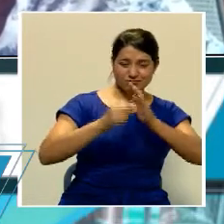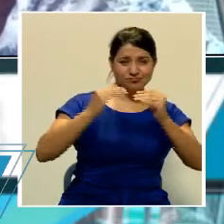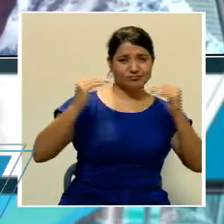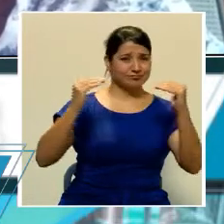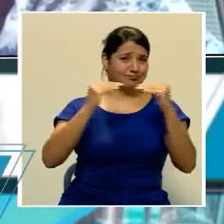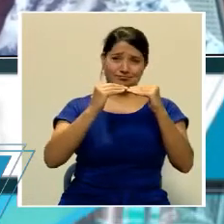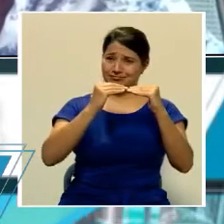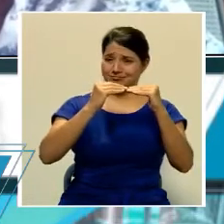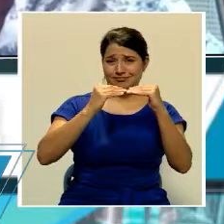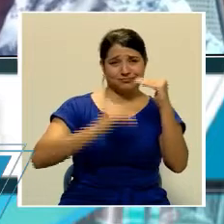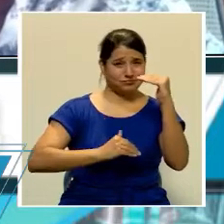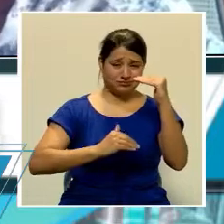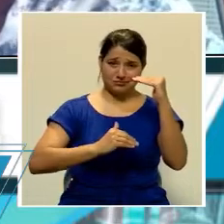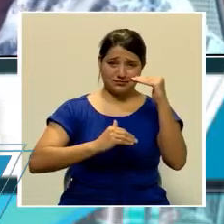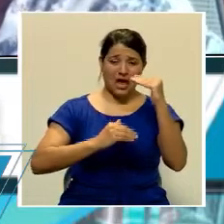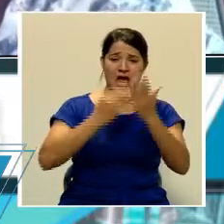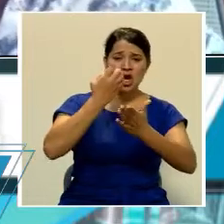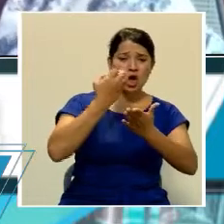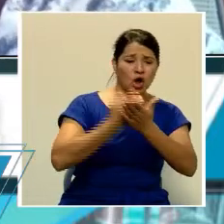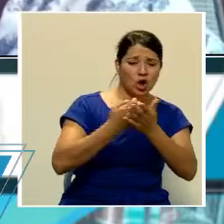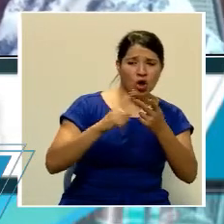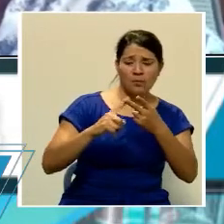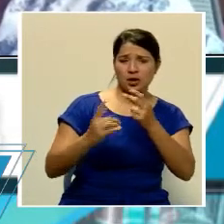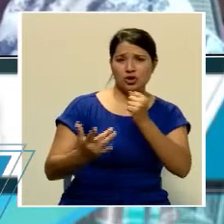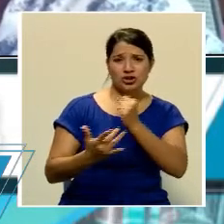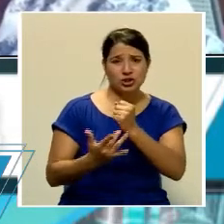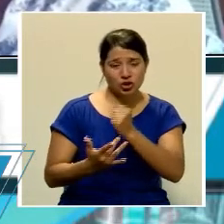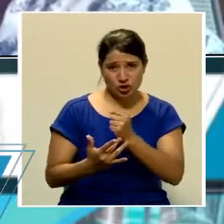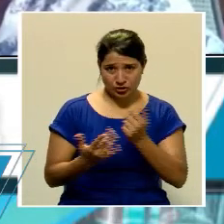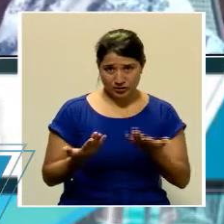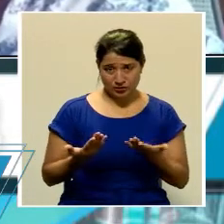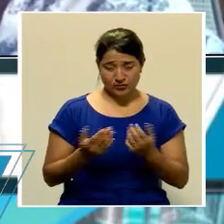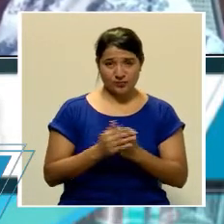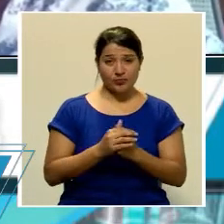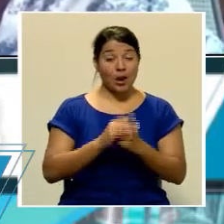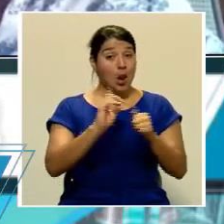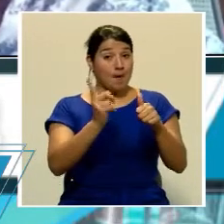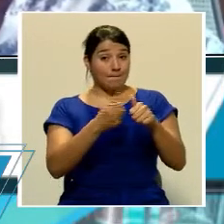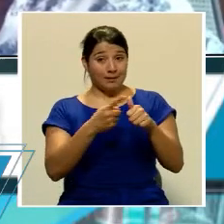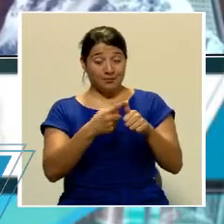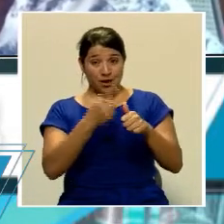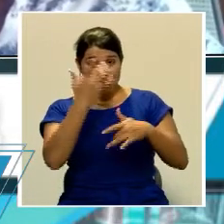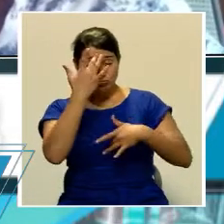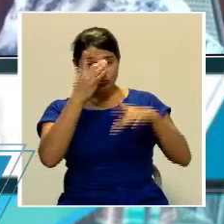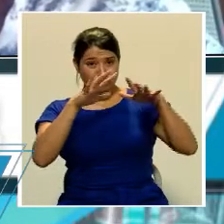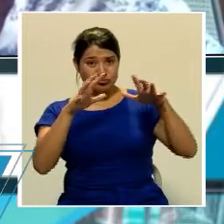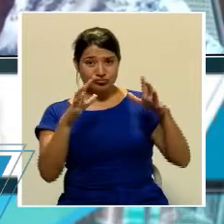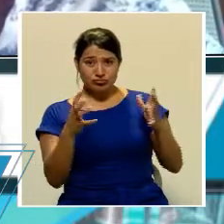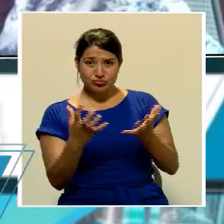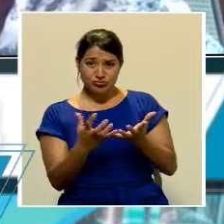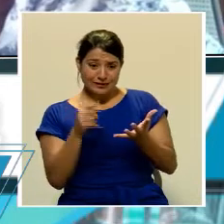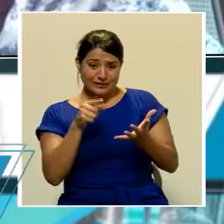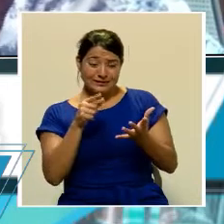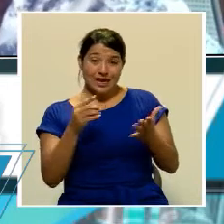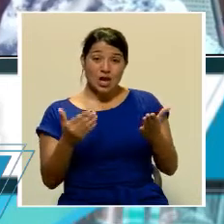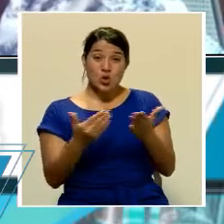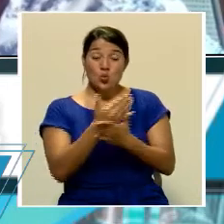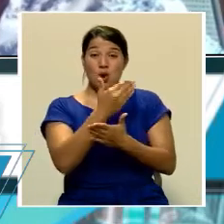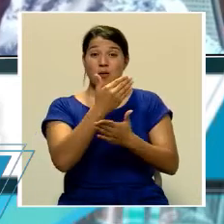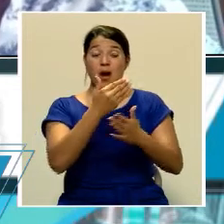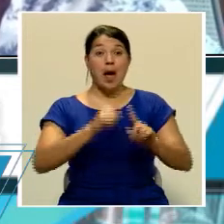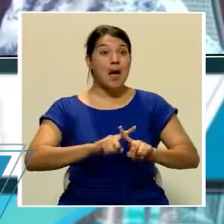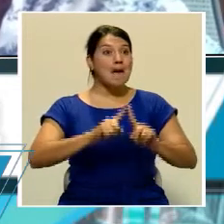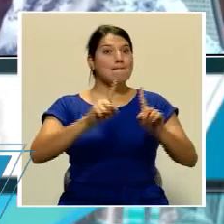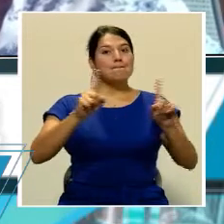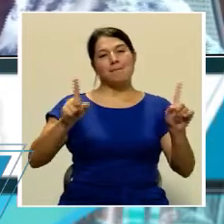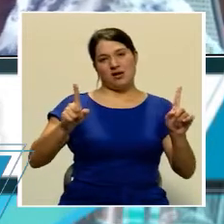el desarrollo económico. Lo primero es que la pandemia es nueva, pero la desigualdad